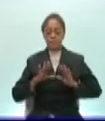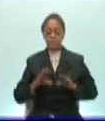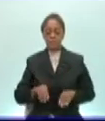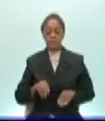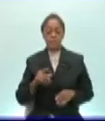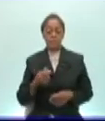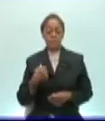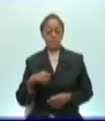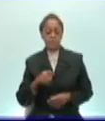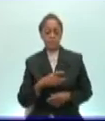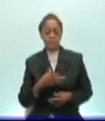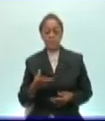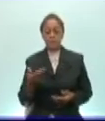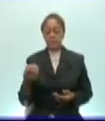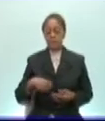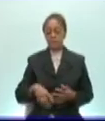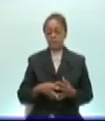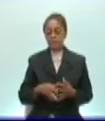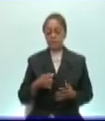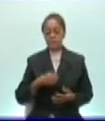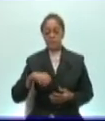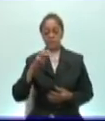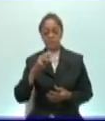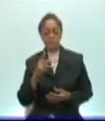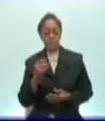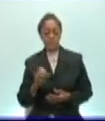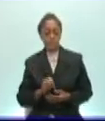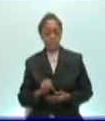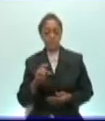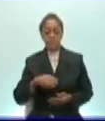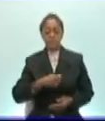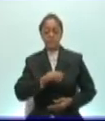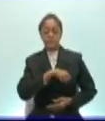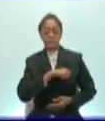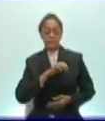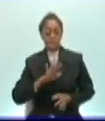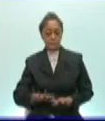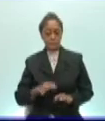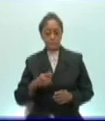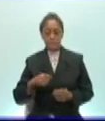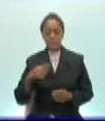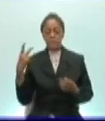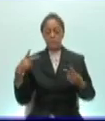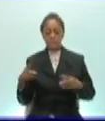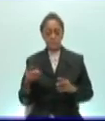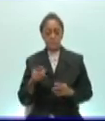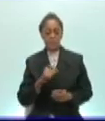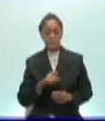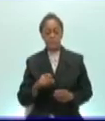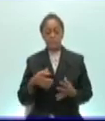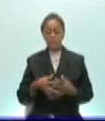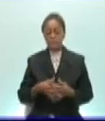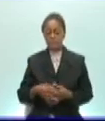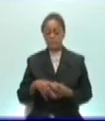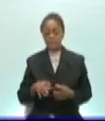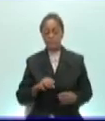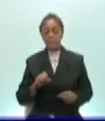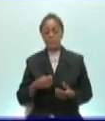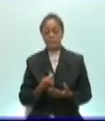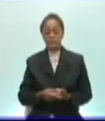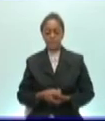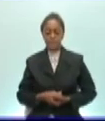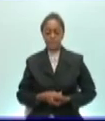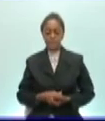se ha convertido en nuestra metrópoli económica. España sigue siendo la metrópoli política, pero Estados Unidos la económica.